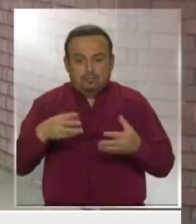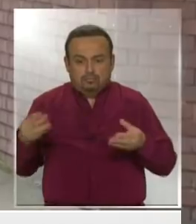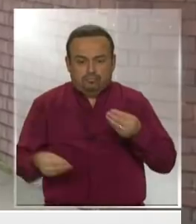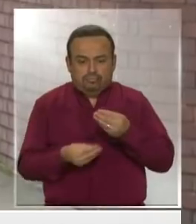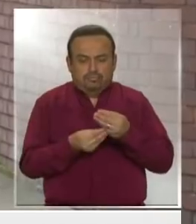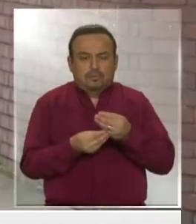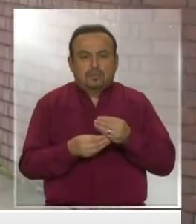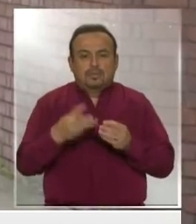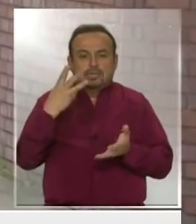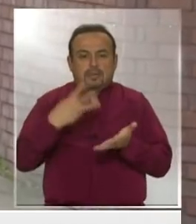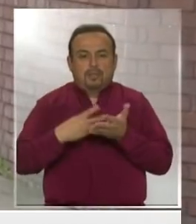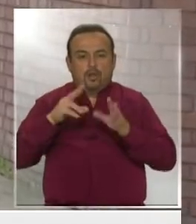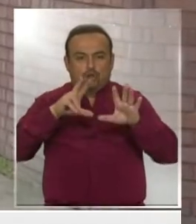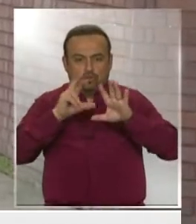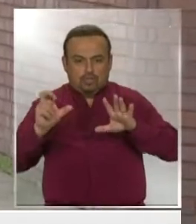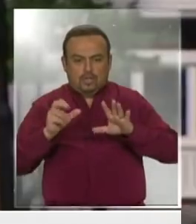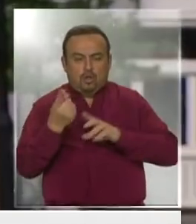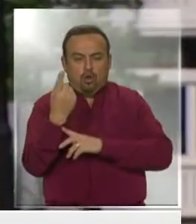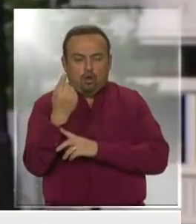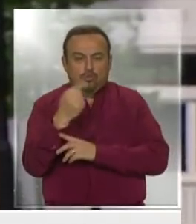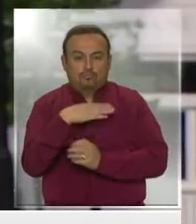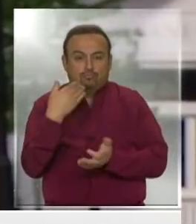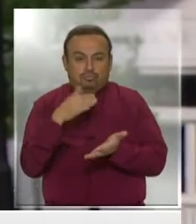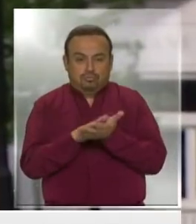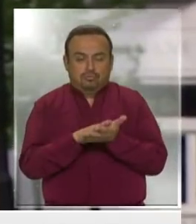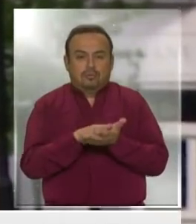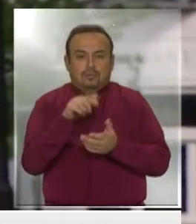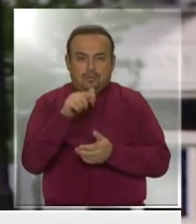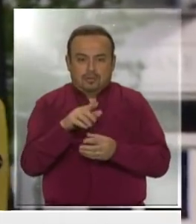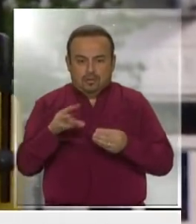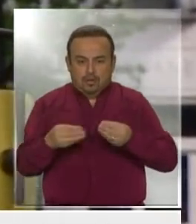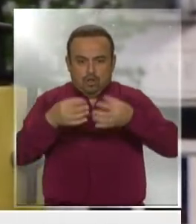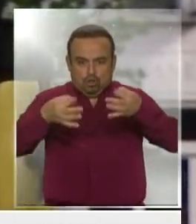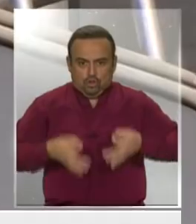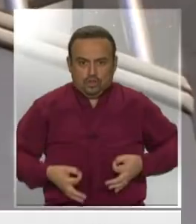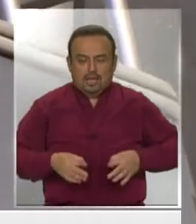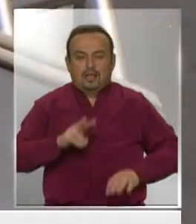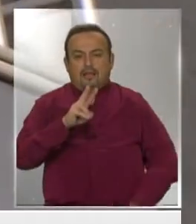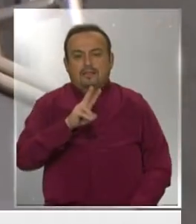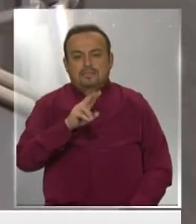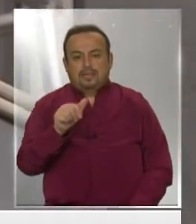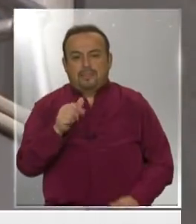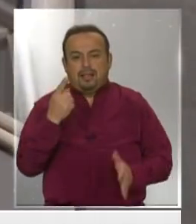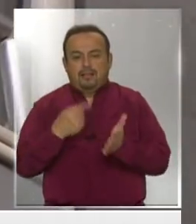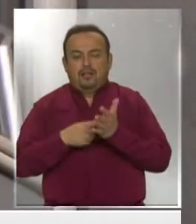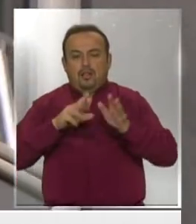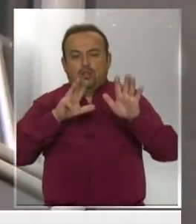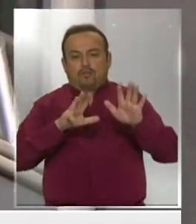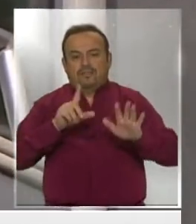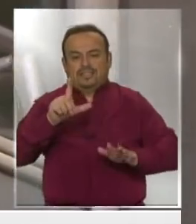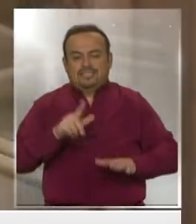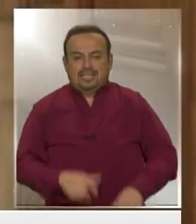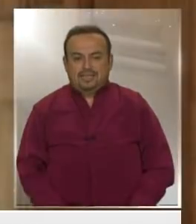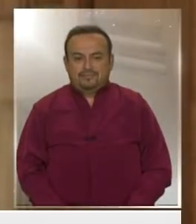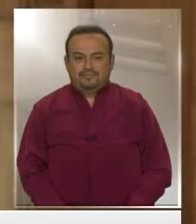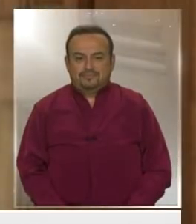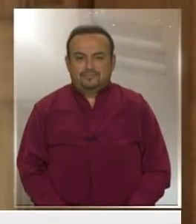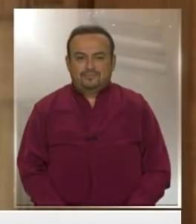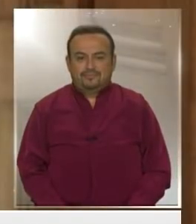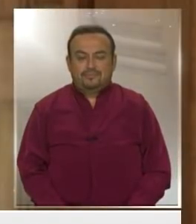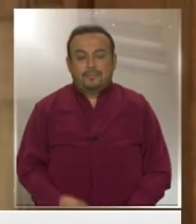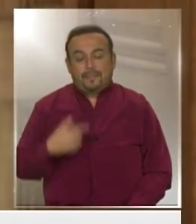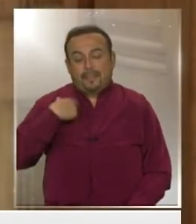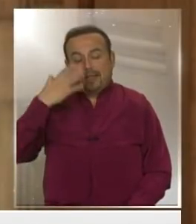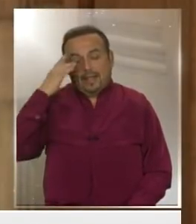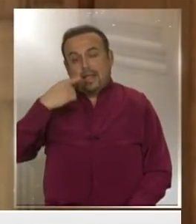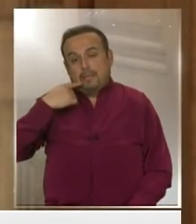suman 3.811 fallecimientos, con lo que la cifra total llegó hasta los 26.097. Creo